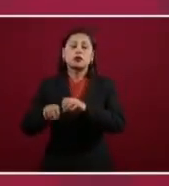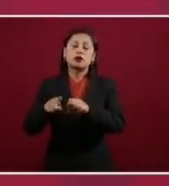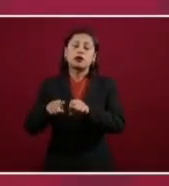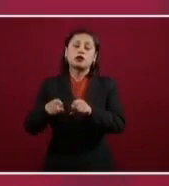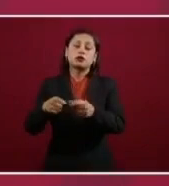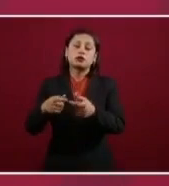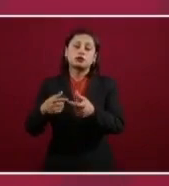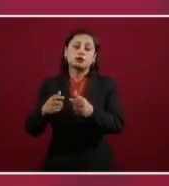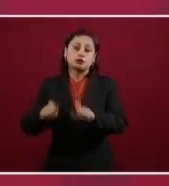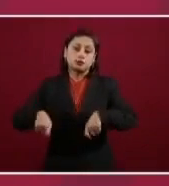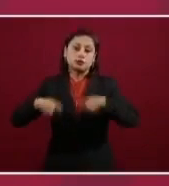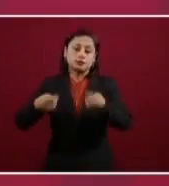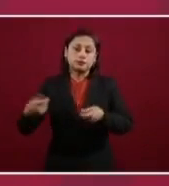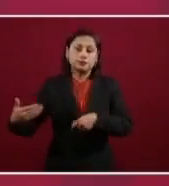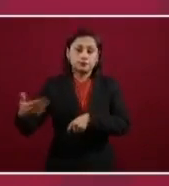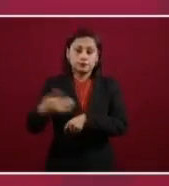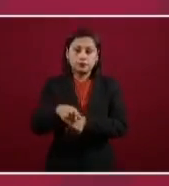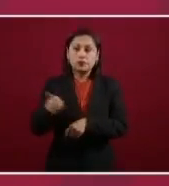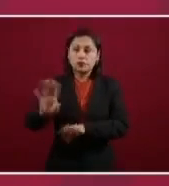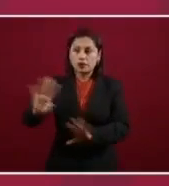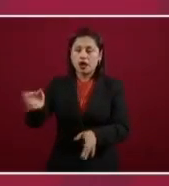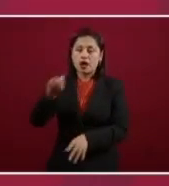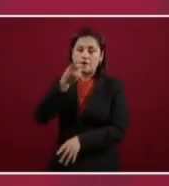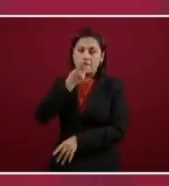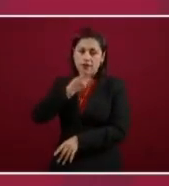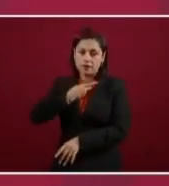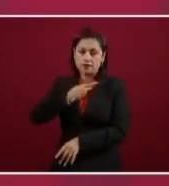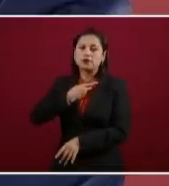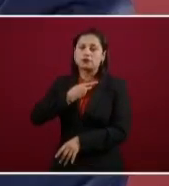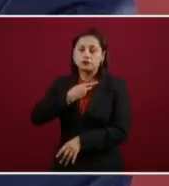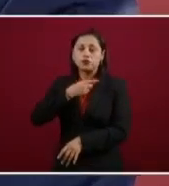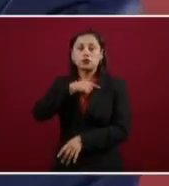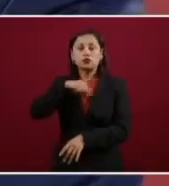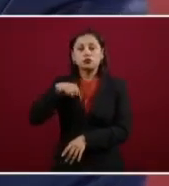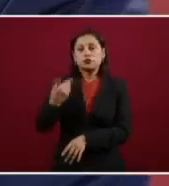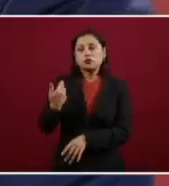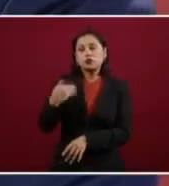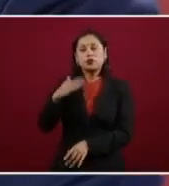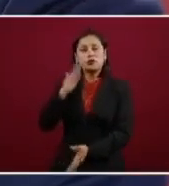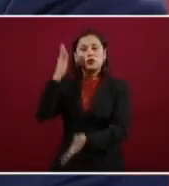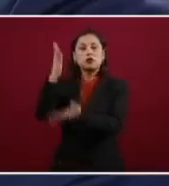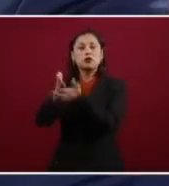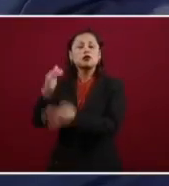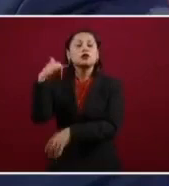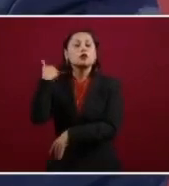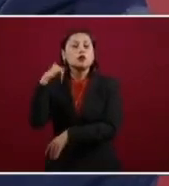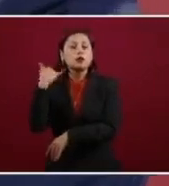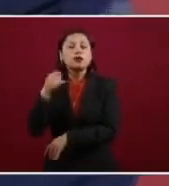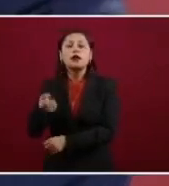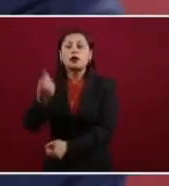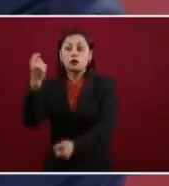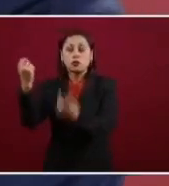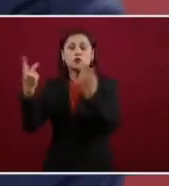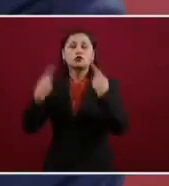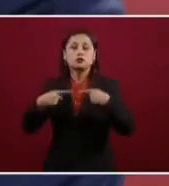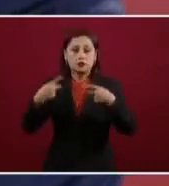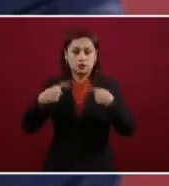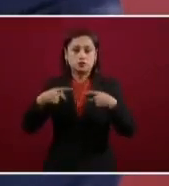acabamos de estar en yucatán y allá nos expresaron pescadores